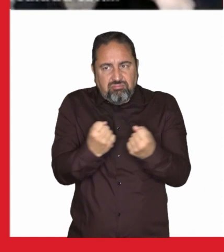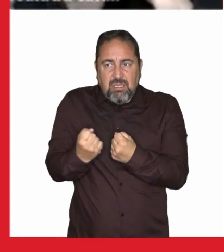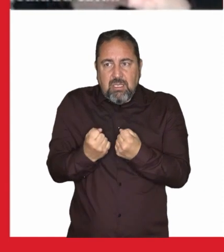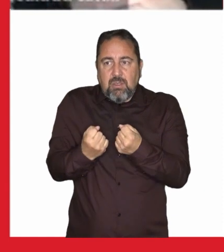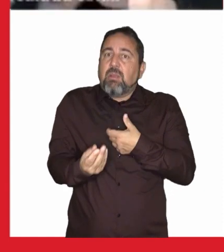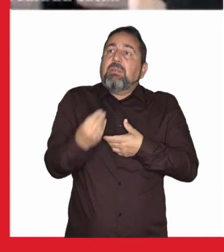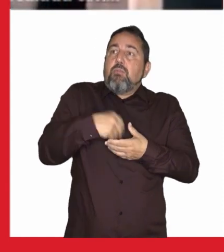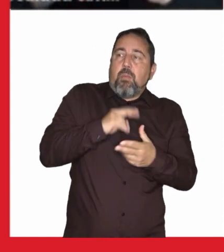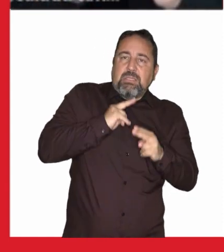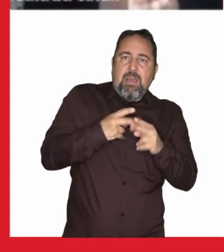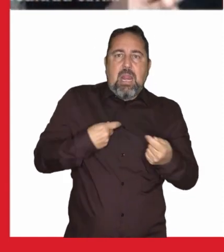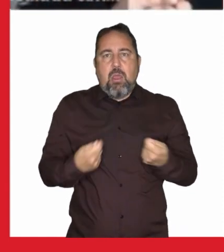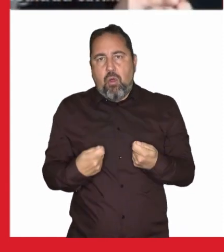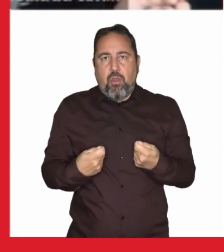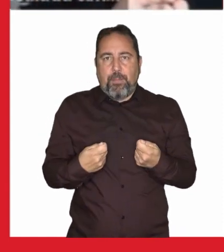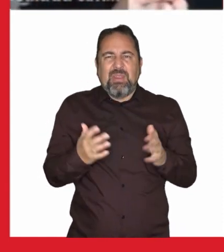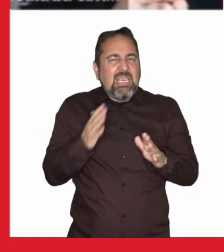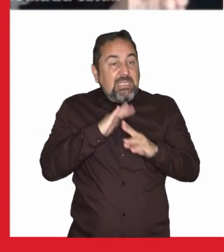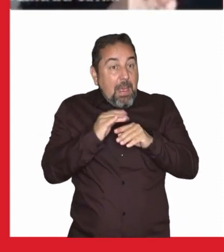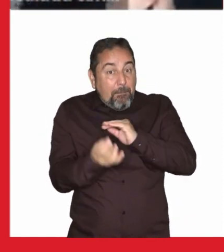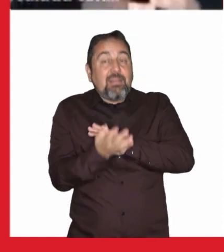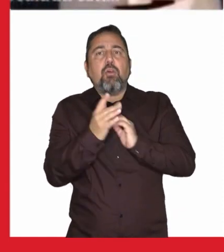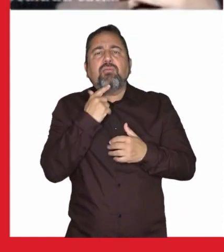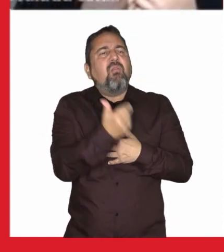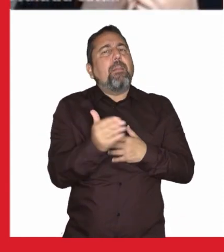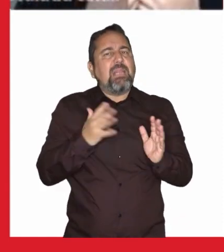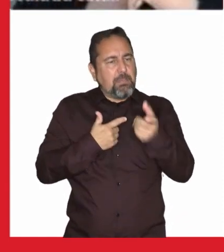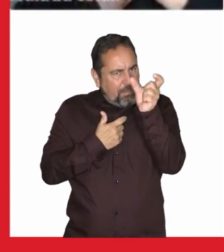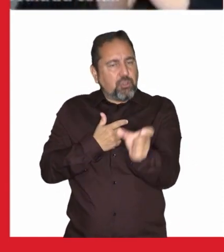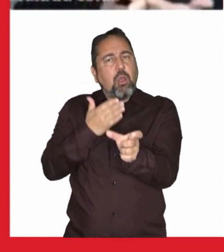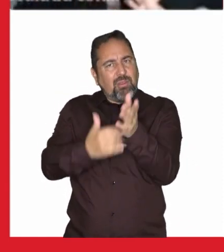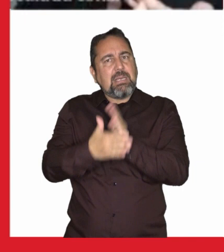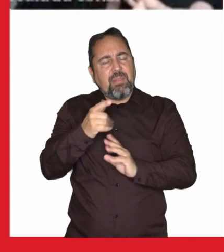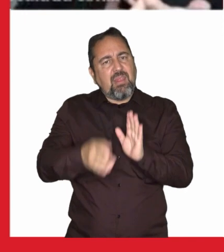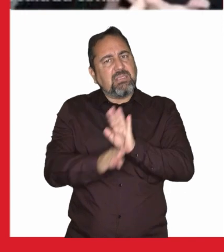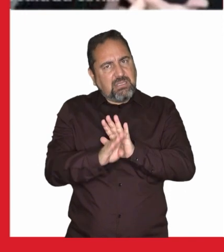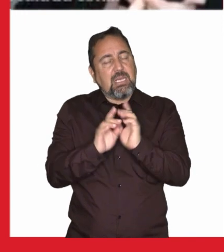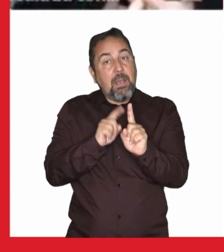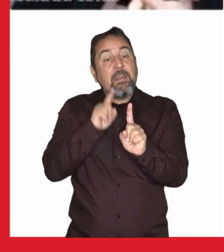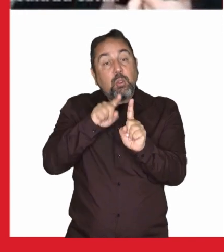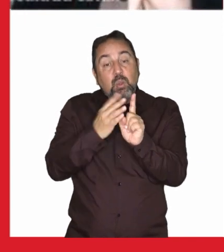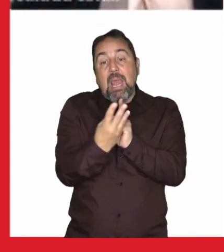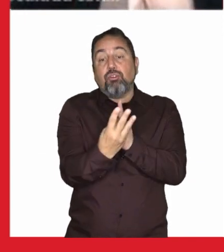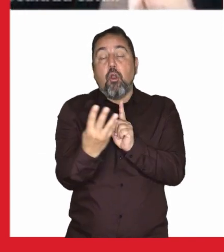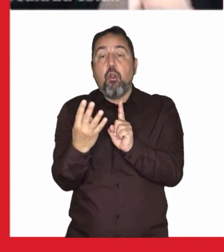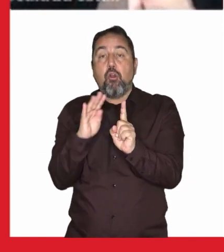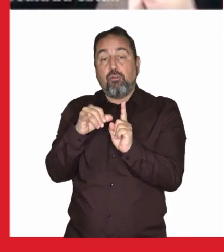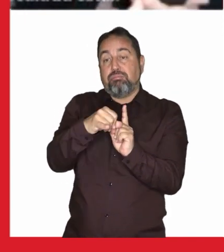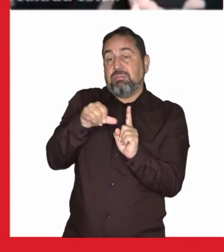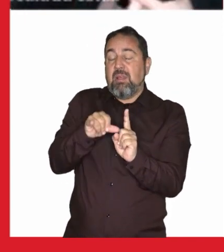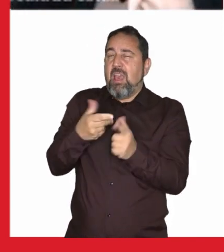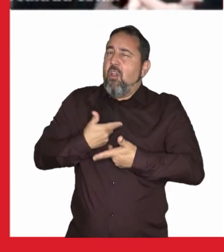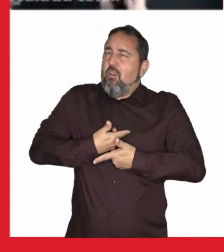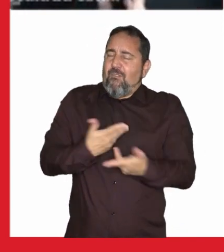íntimos y se incorporan al negocio. ¿Sí? El emprendedor fundamental sigue siendo la persona con discapacidad, pero a lo mejor su entorno